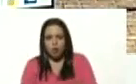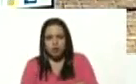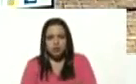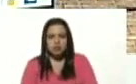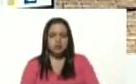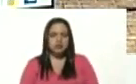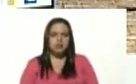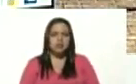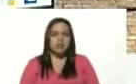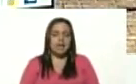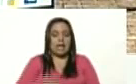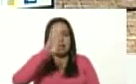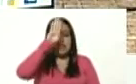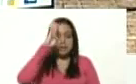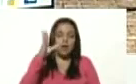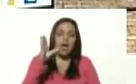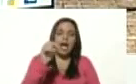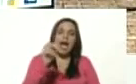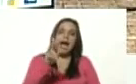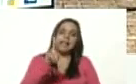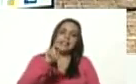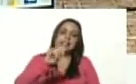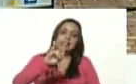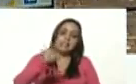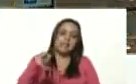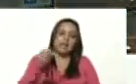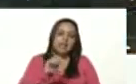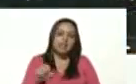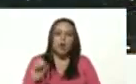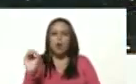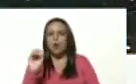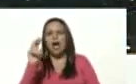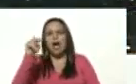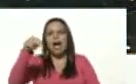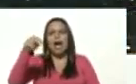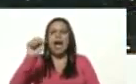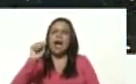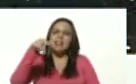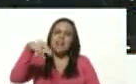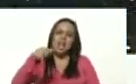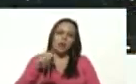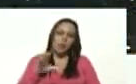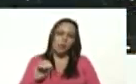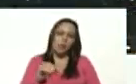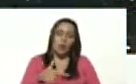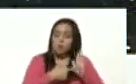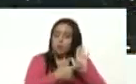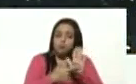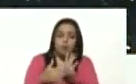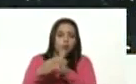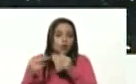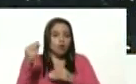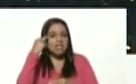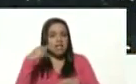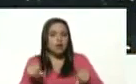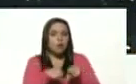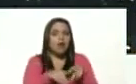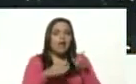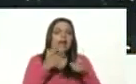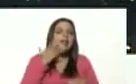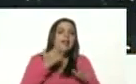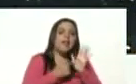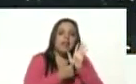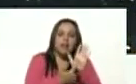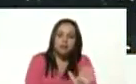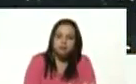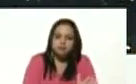de Antímano, en Artigas, en ANACO, lo que mostramos todos los días, mostrar el ejemplo